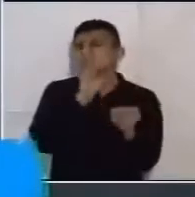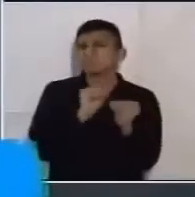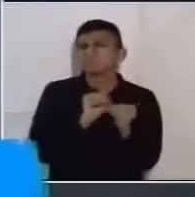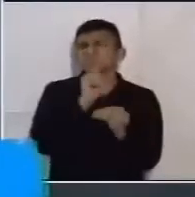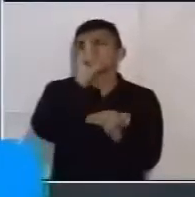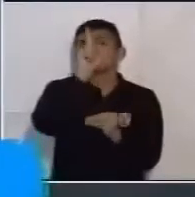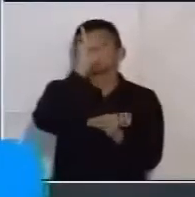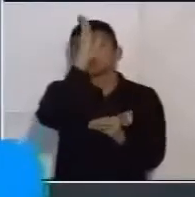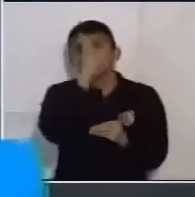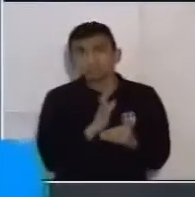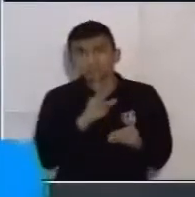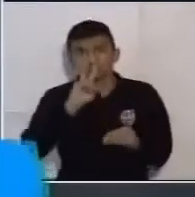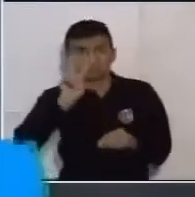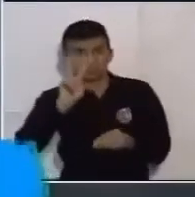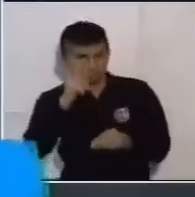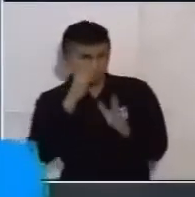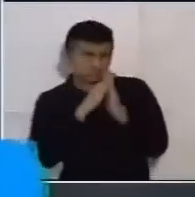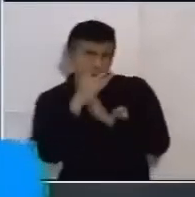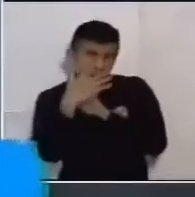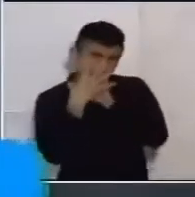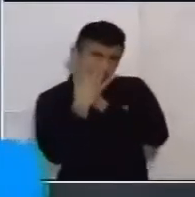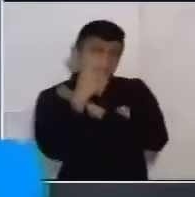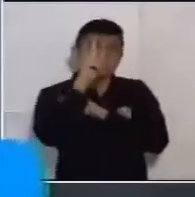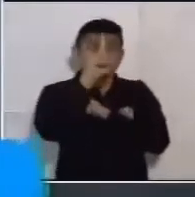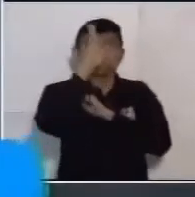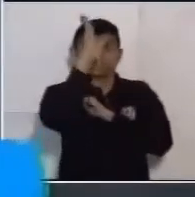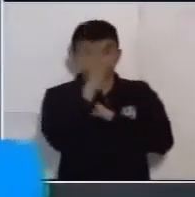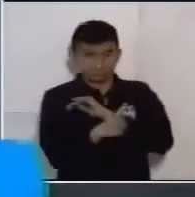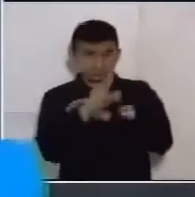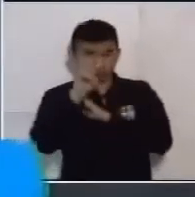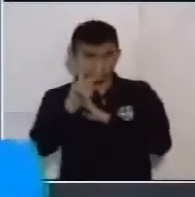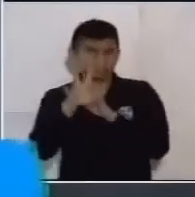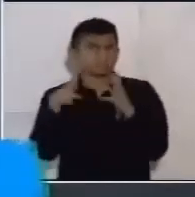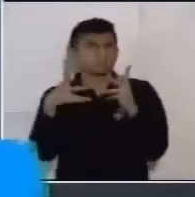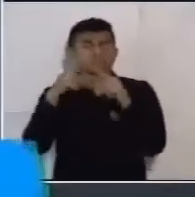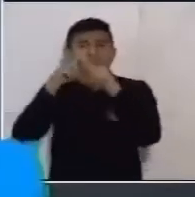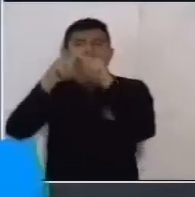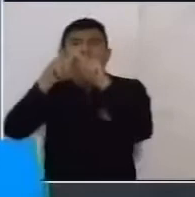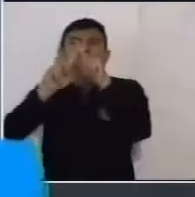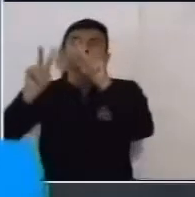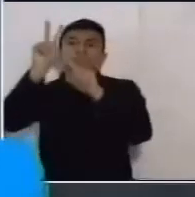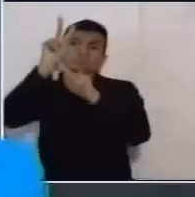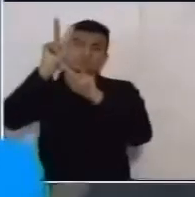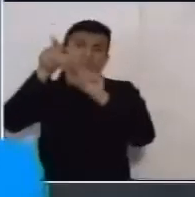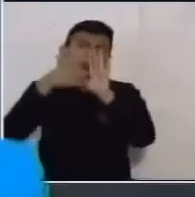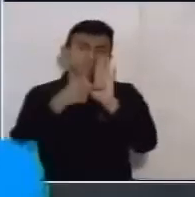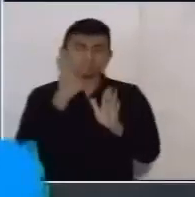un medio. Coloquen un medio y le colocan su letra, x al cuadrado.